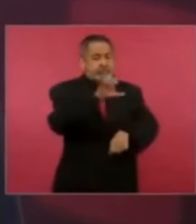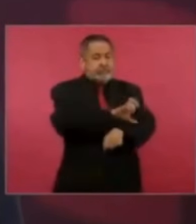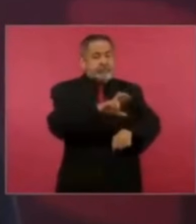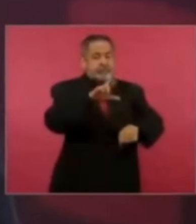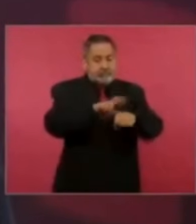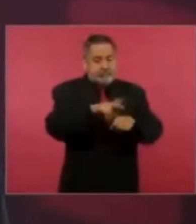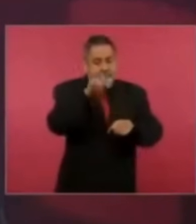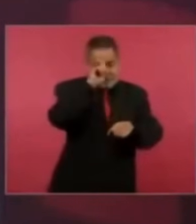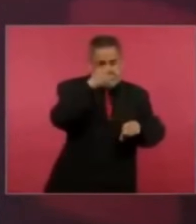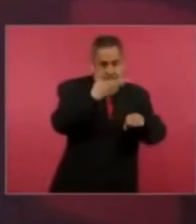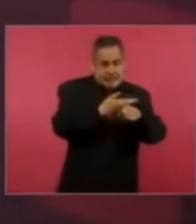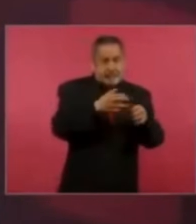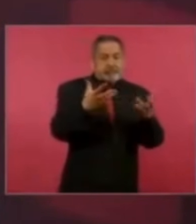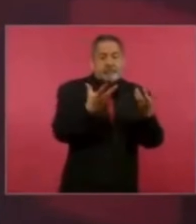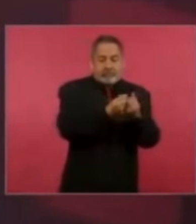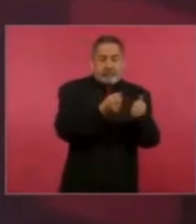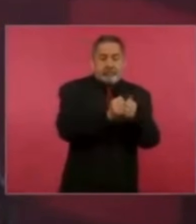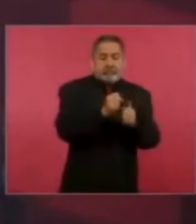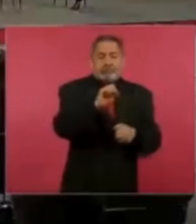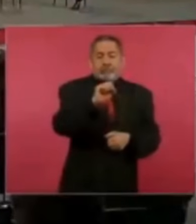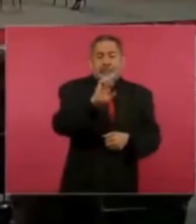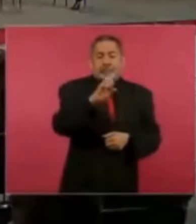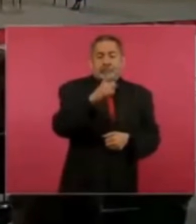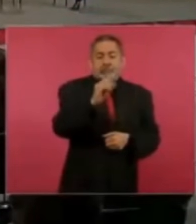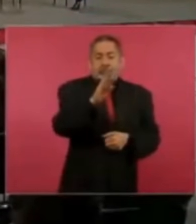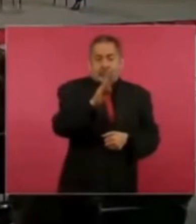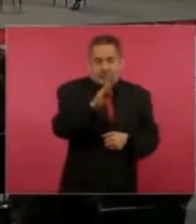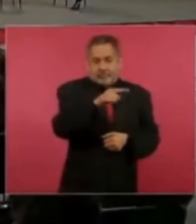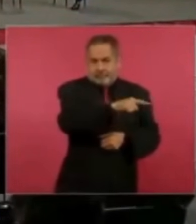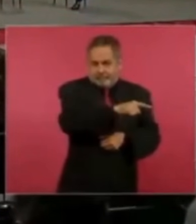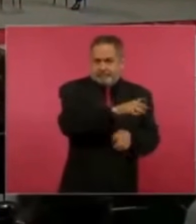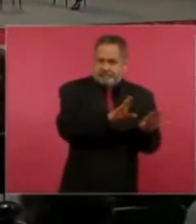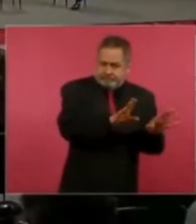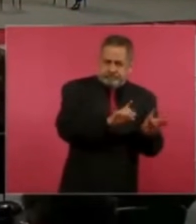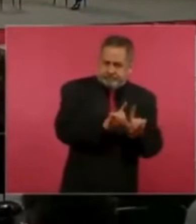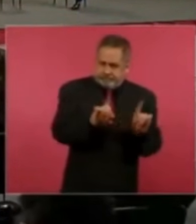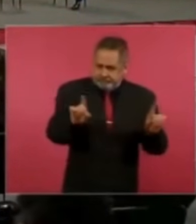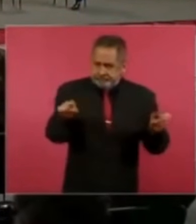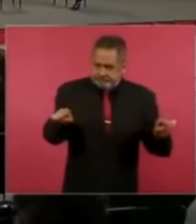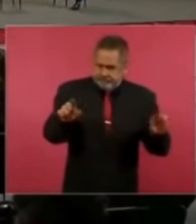asesores del secretario de Gobernación. Bueno, pues